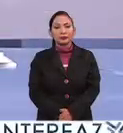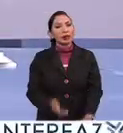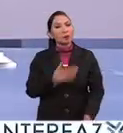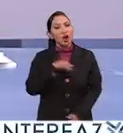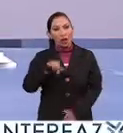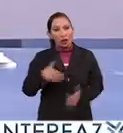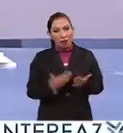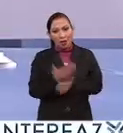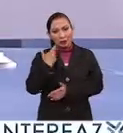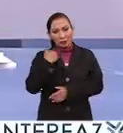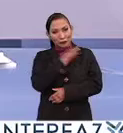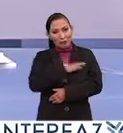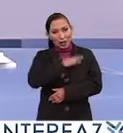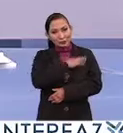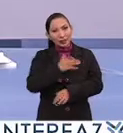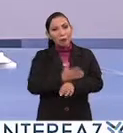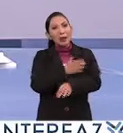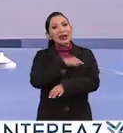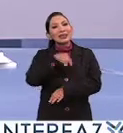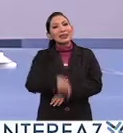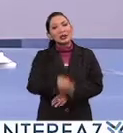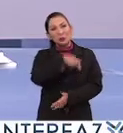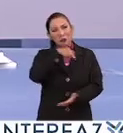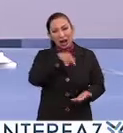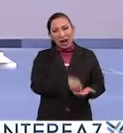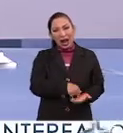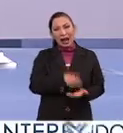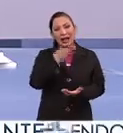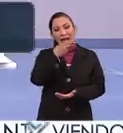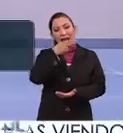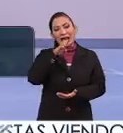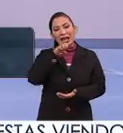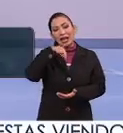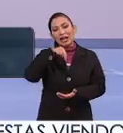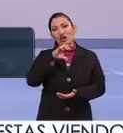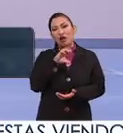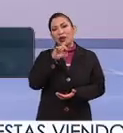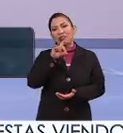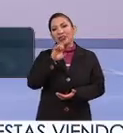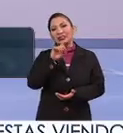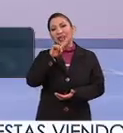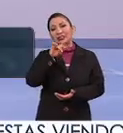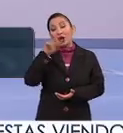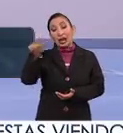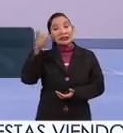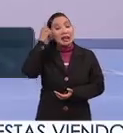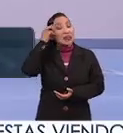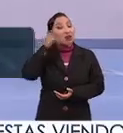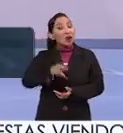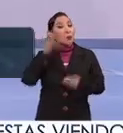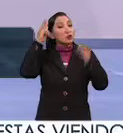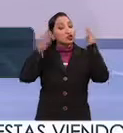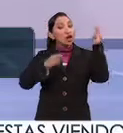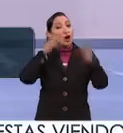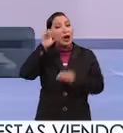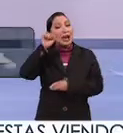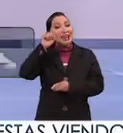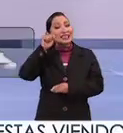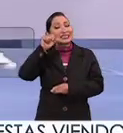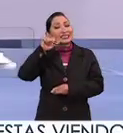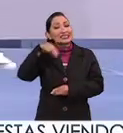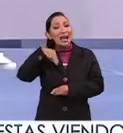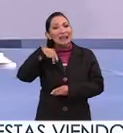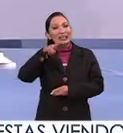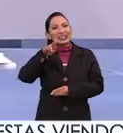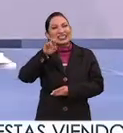Y bueno, esta mañana estamos muy felices de que nos acompañe en el estudio Enoc de Santiago. Él es director del Museo del Estanquillo, con quien vamos a platicar de